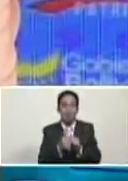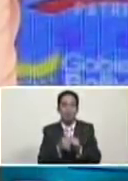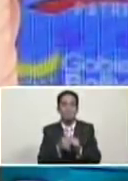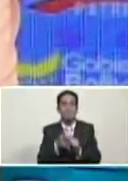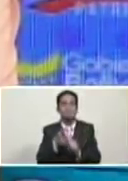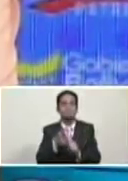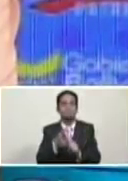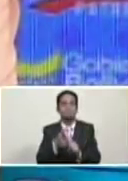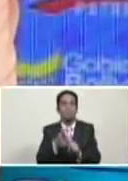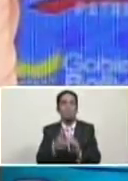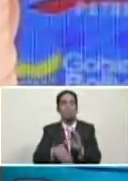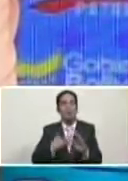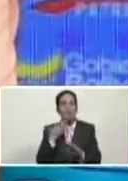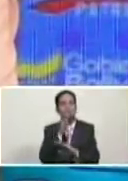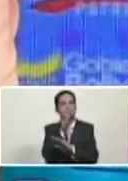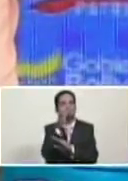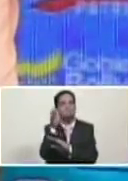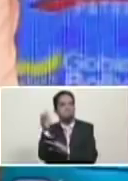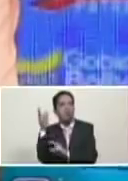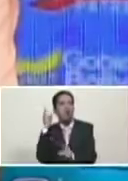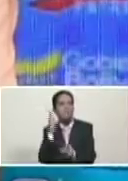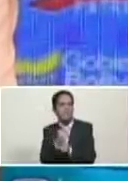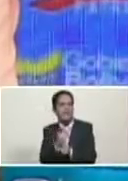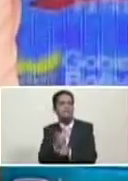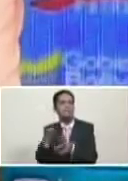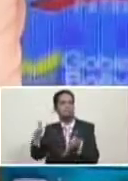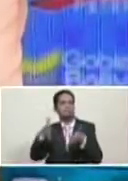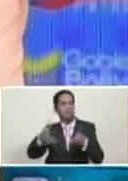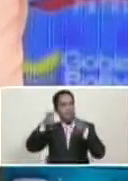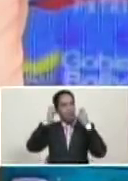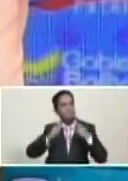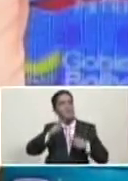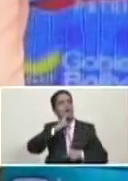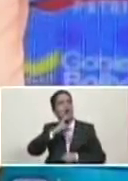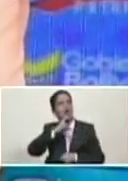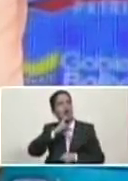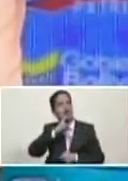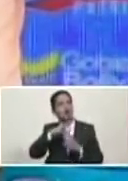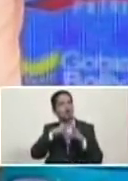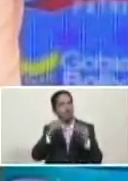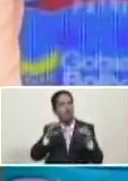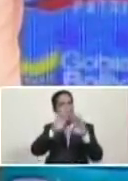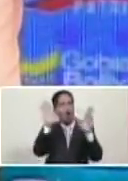a Venezuela con sus deportistas en los Juegos del Mundo.